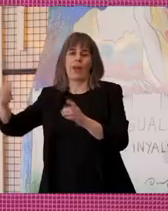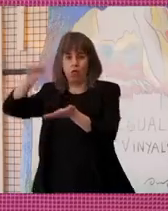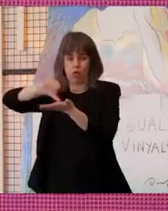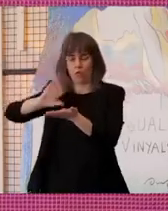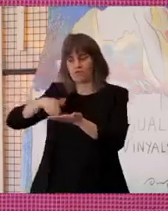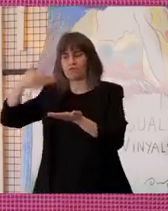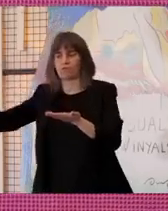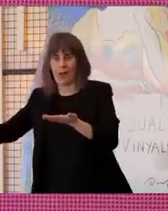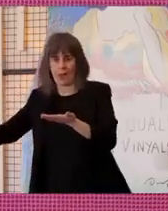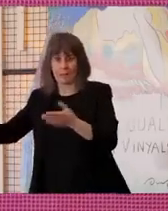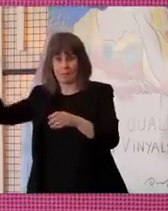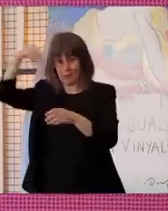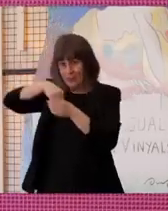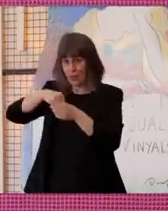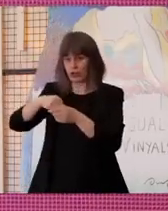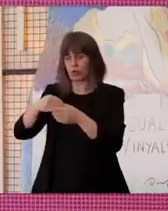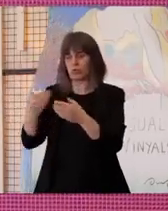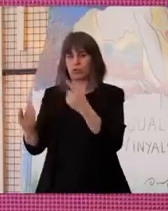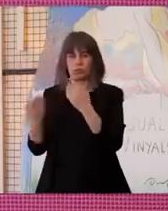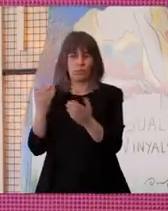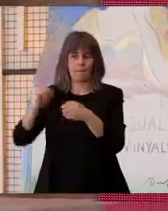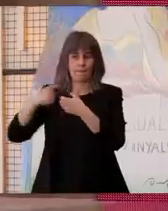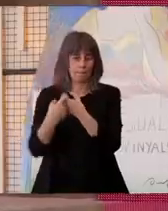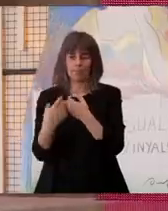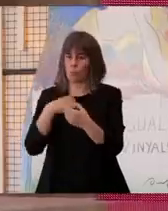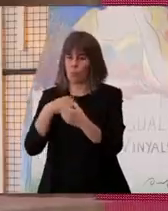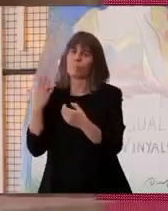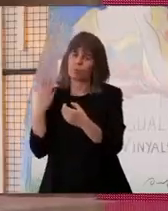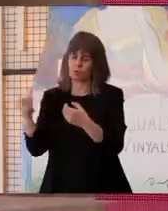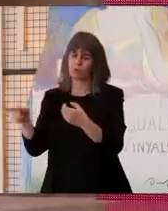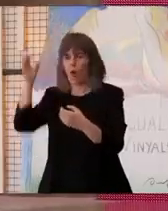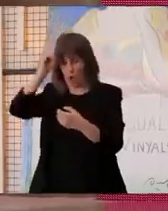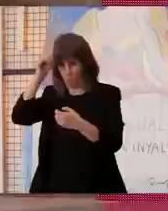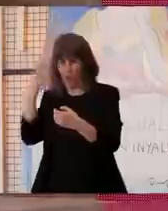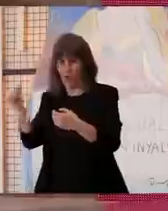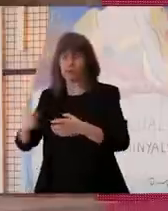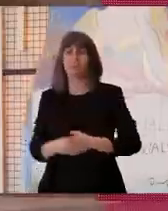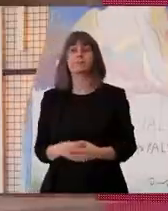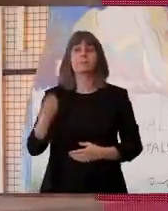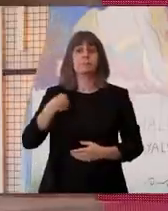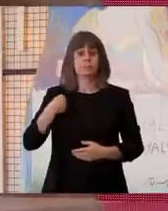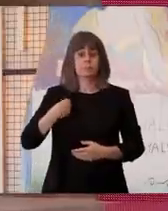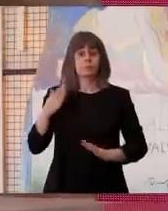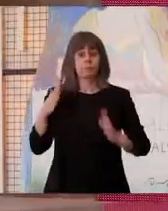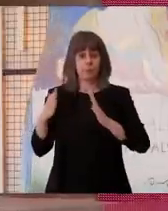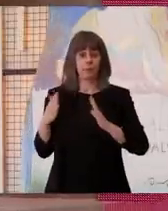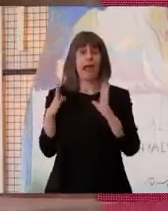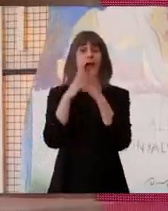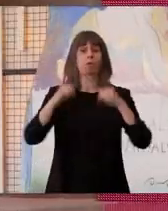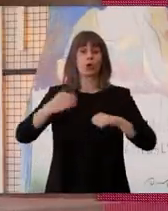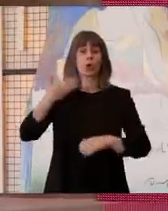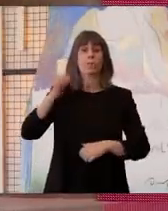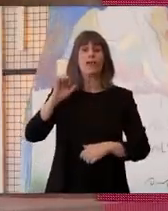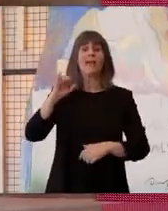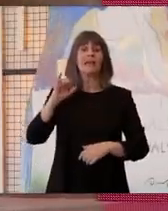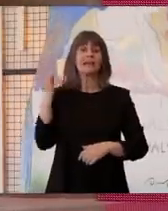y En aquel momento se firmó en los acuerdos de Beijing diciendo que los derechos